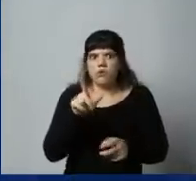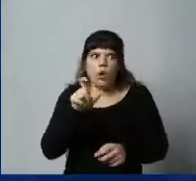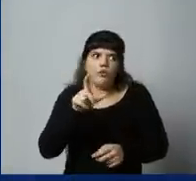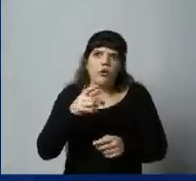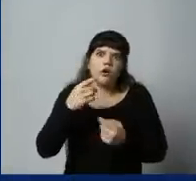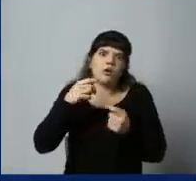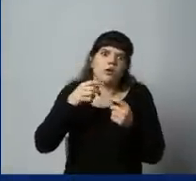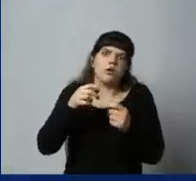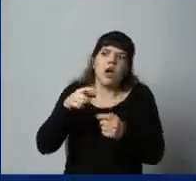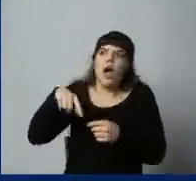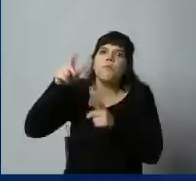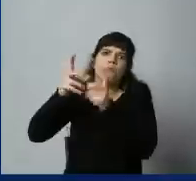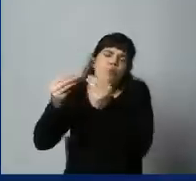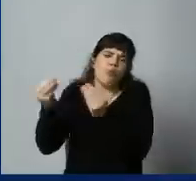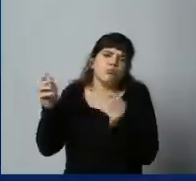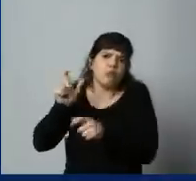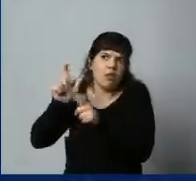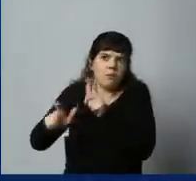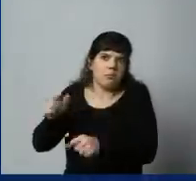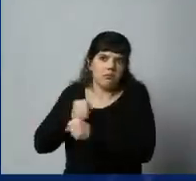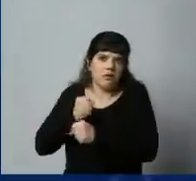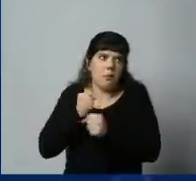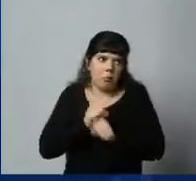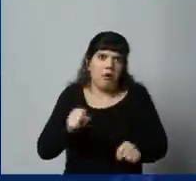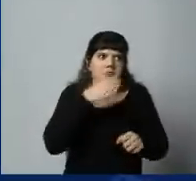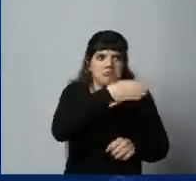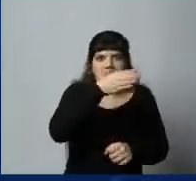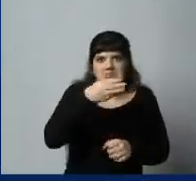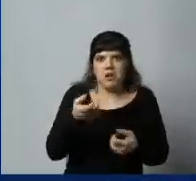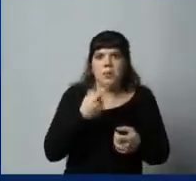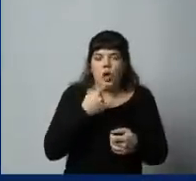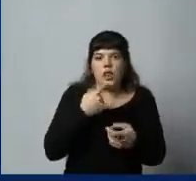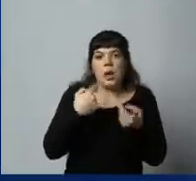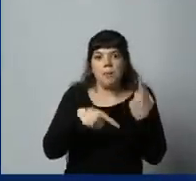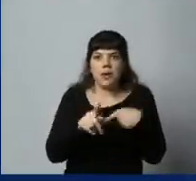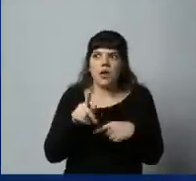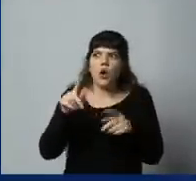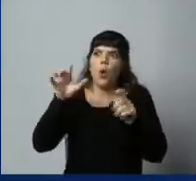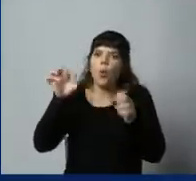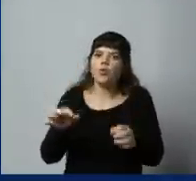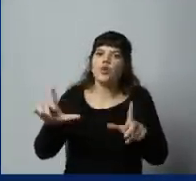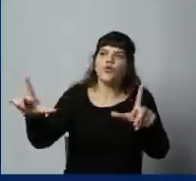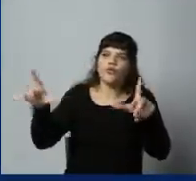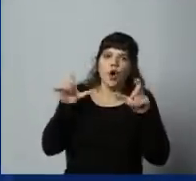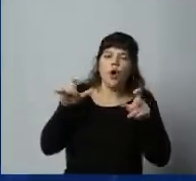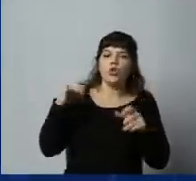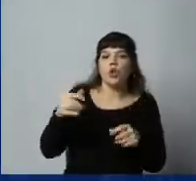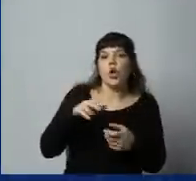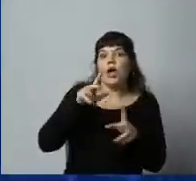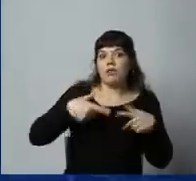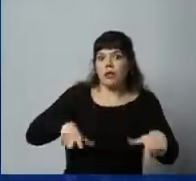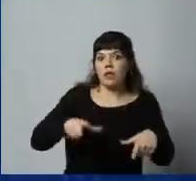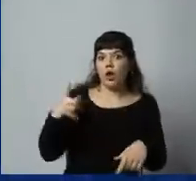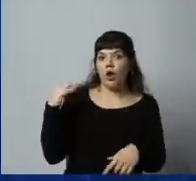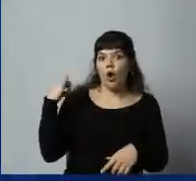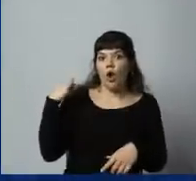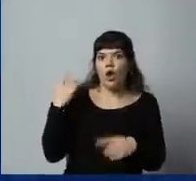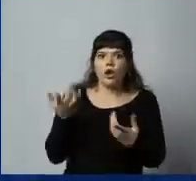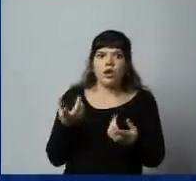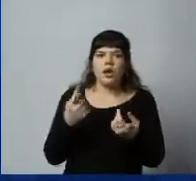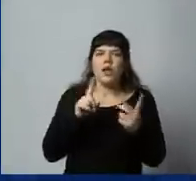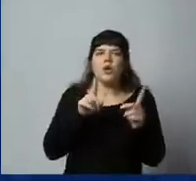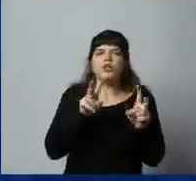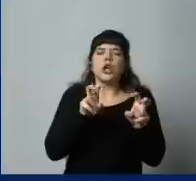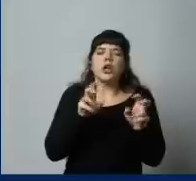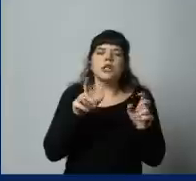tenido actividad o han tenido sino porque como decía aparece una foto aparece una foto junto a Moreira queé es una foto No